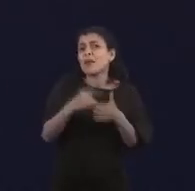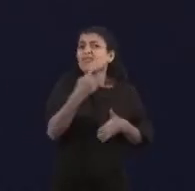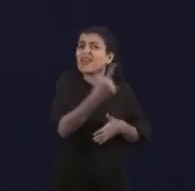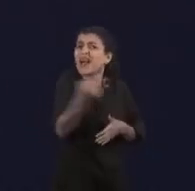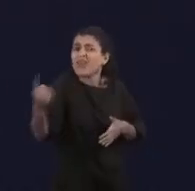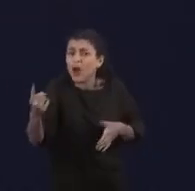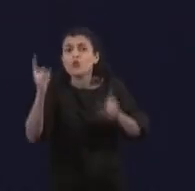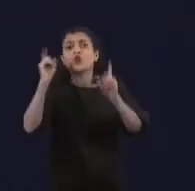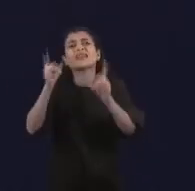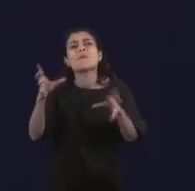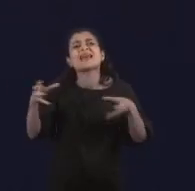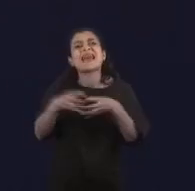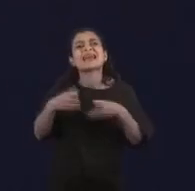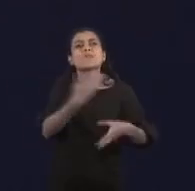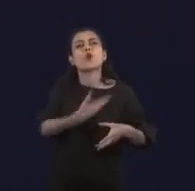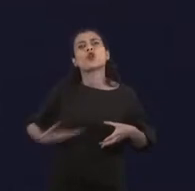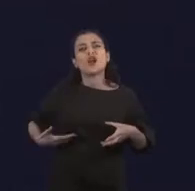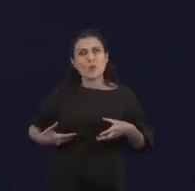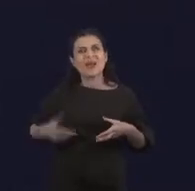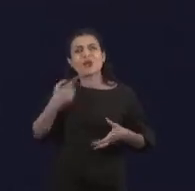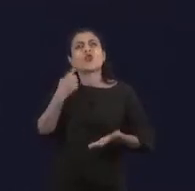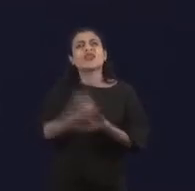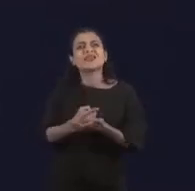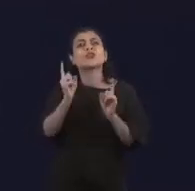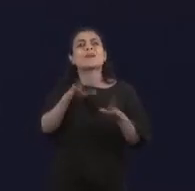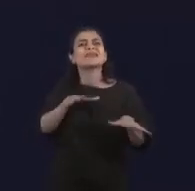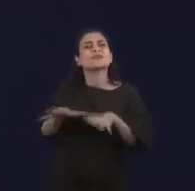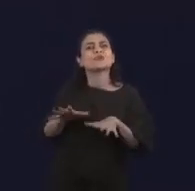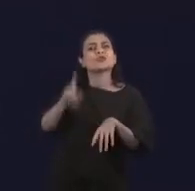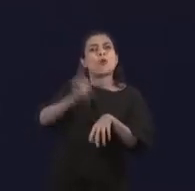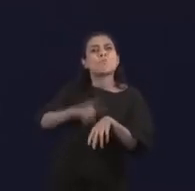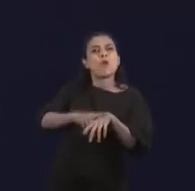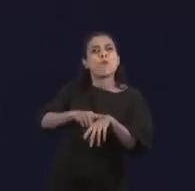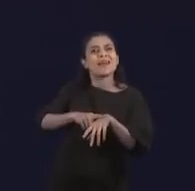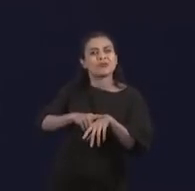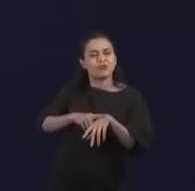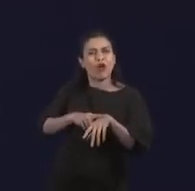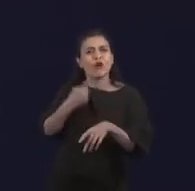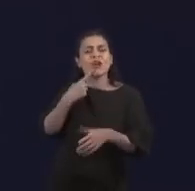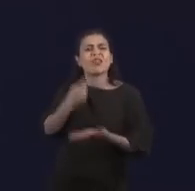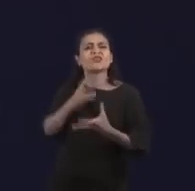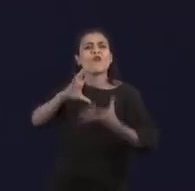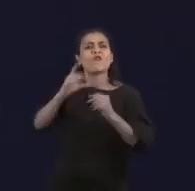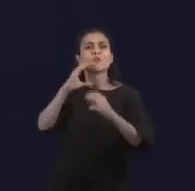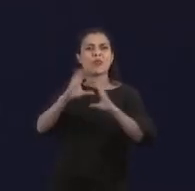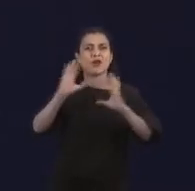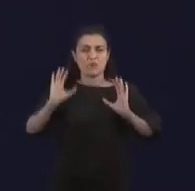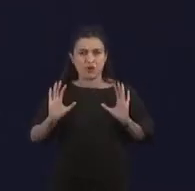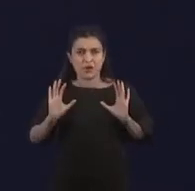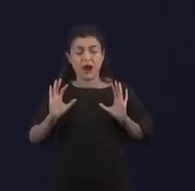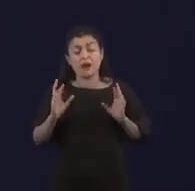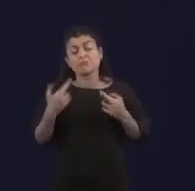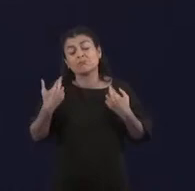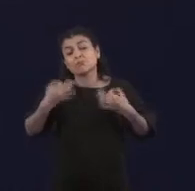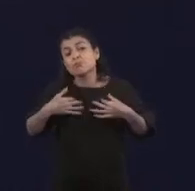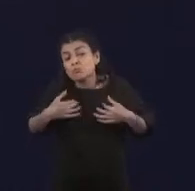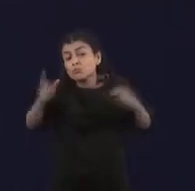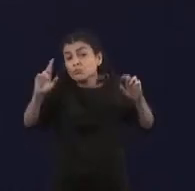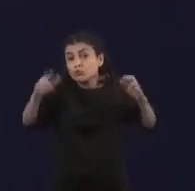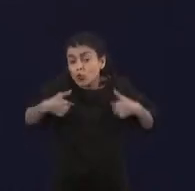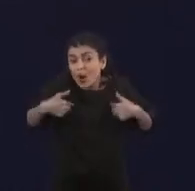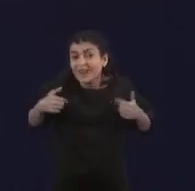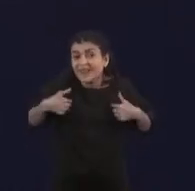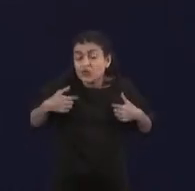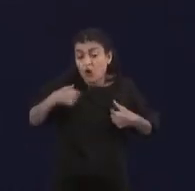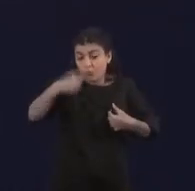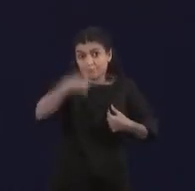de gobiernos y dentro de los gobiernos de momentos del gobierno. Por suerte, en mi caso particular, digamos que